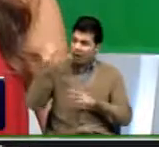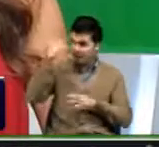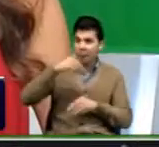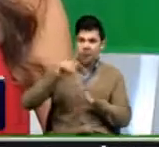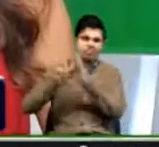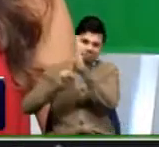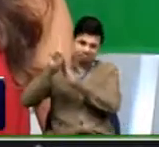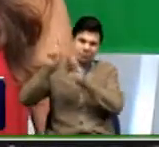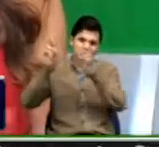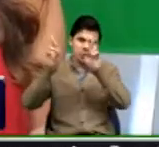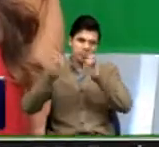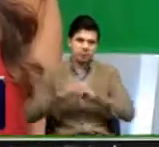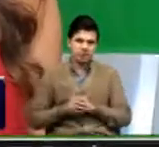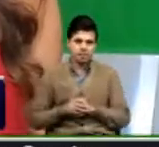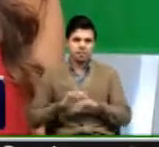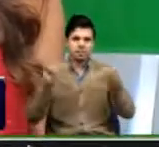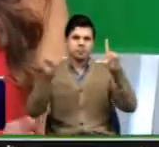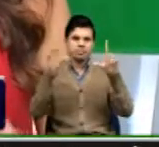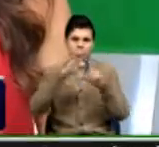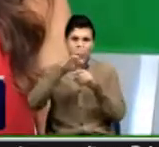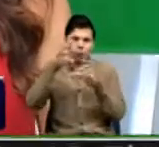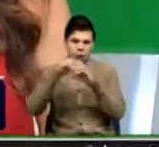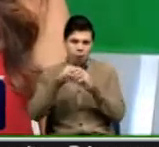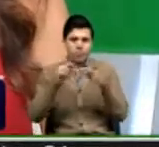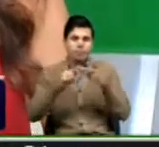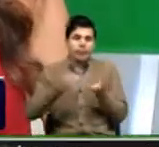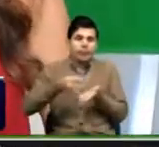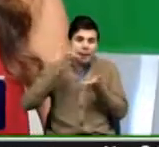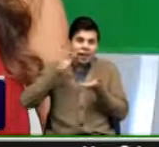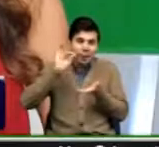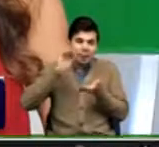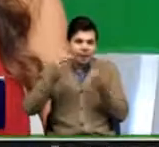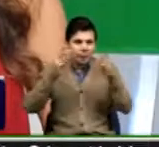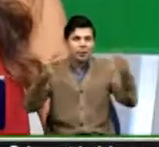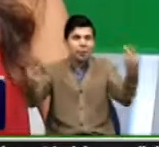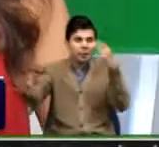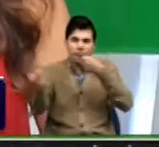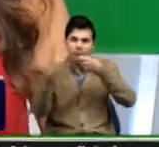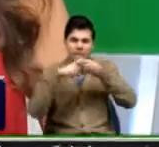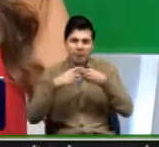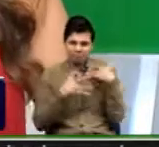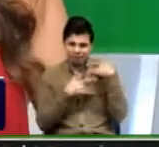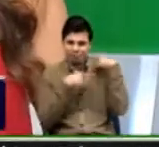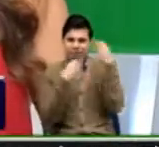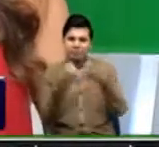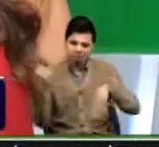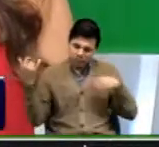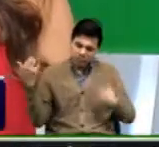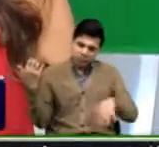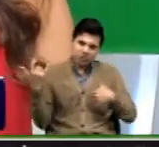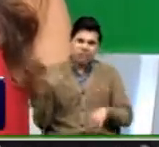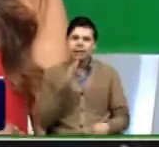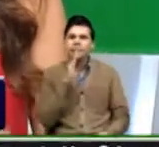Les cuento que el canal Tro y el Café de la Mañana premian a todos sus seguidores, esta vez a través de una guitarra autografiada por